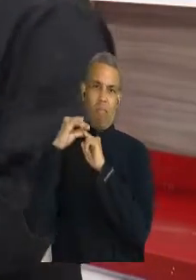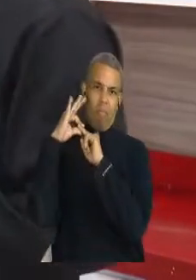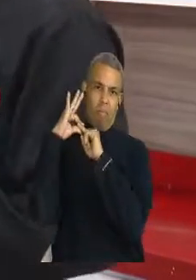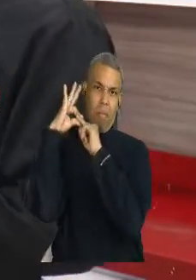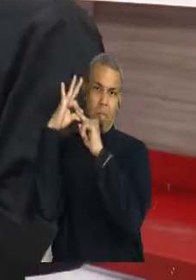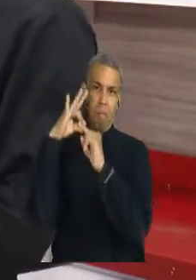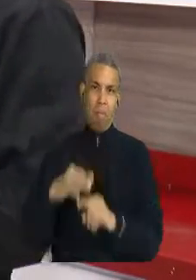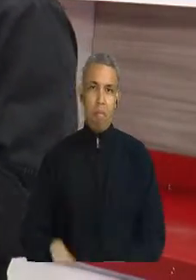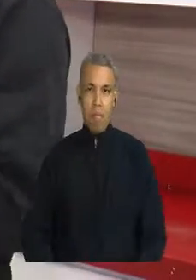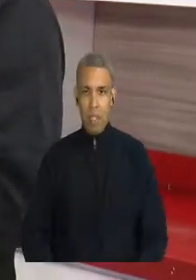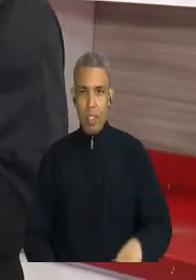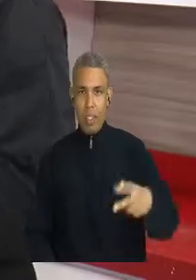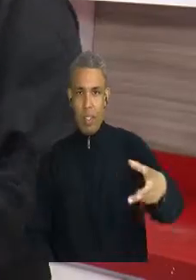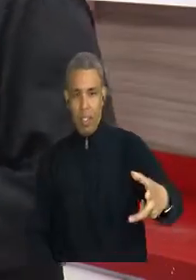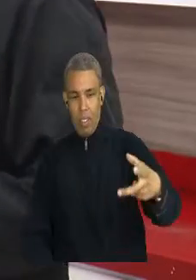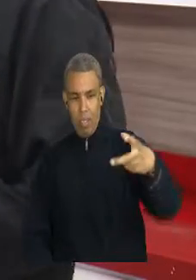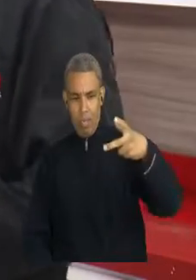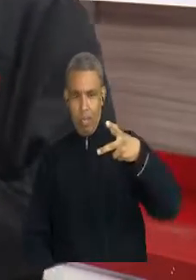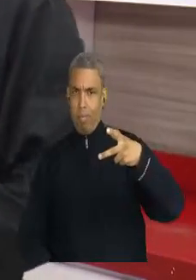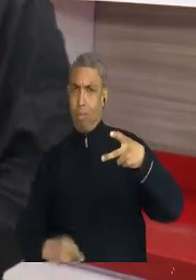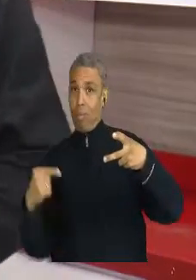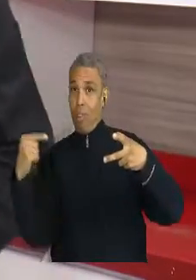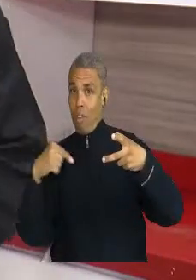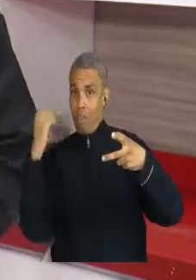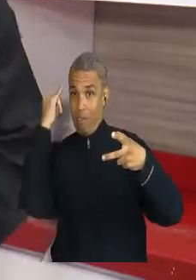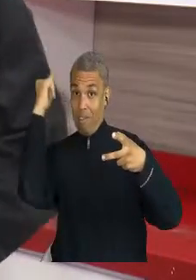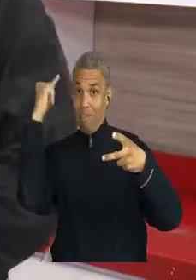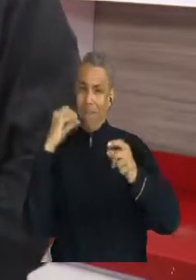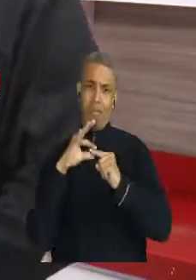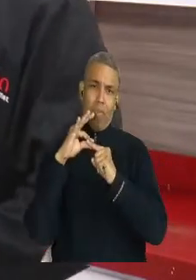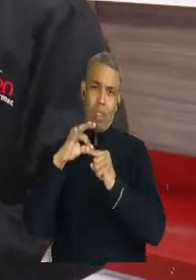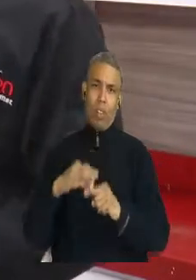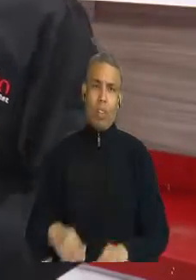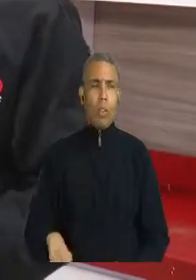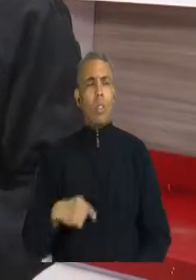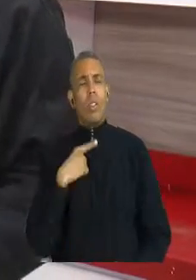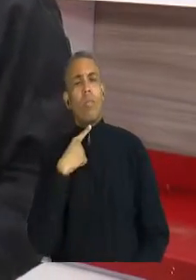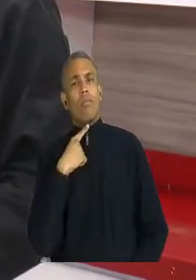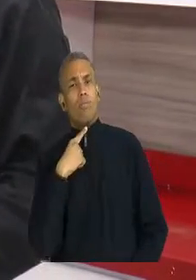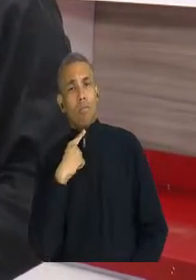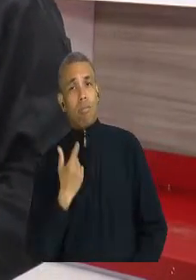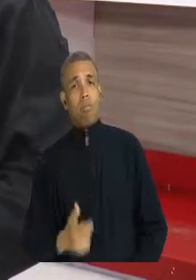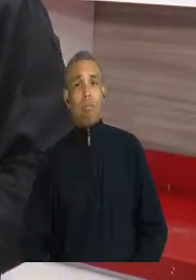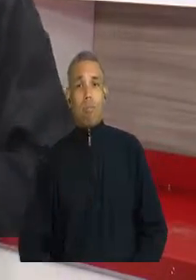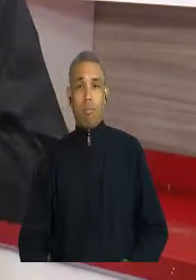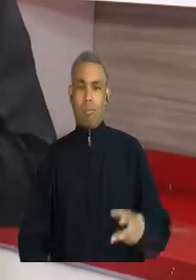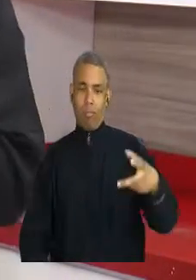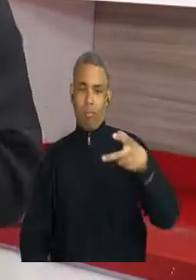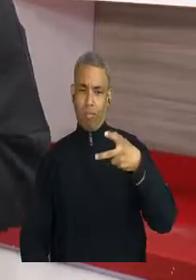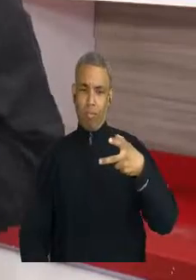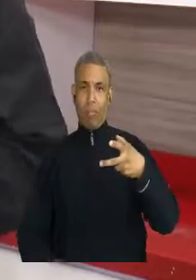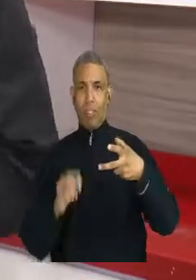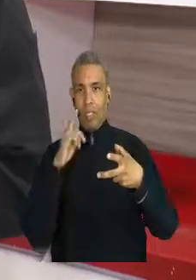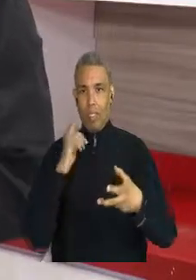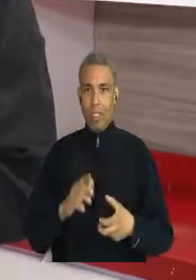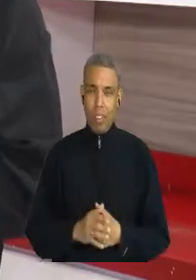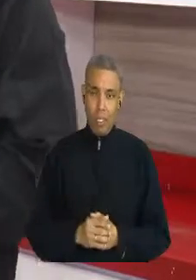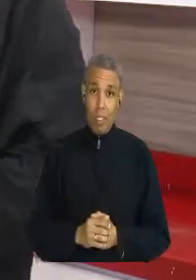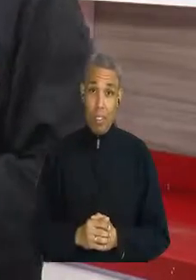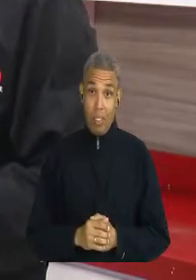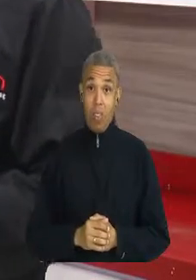Ajá. Así que van a quedar sorprendidos con el cóctel de hoy, Roche. No, y aparte que me encanta porque es con cóctel de langostinos, ¿no? Sí, es un cóctel de